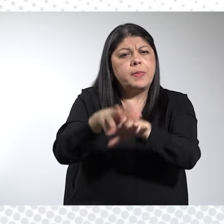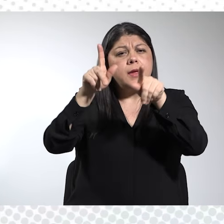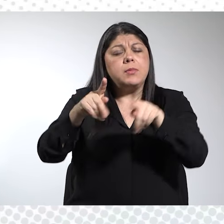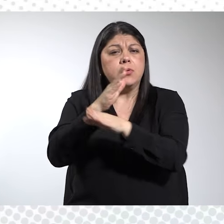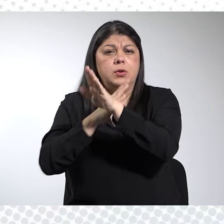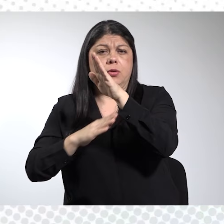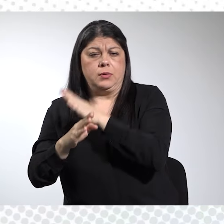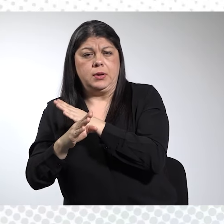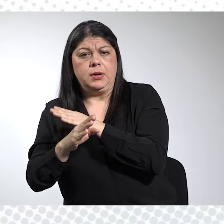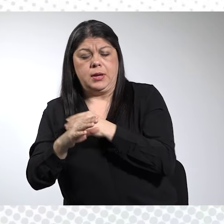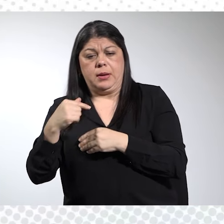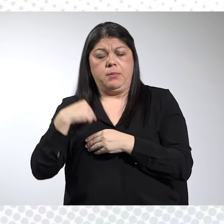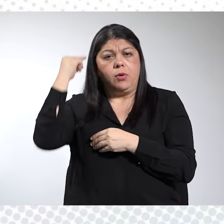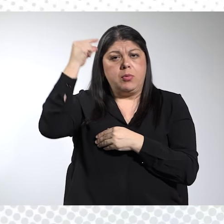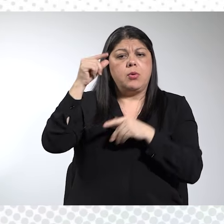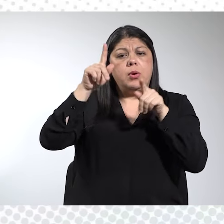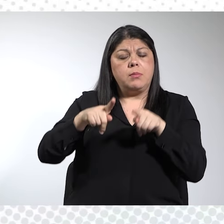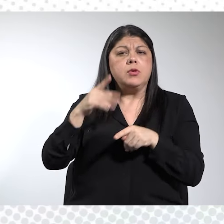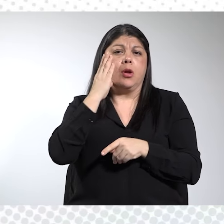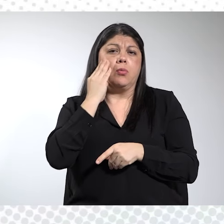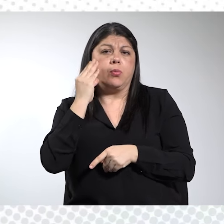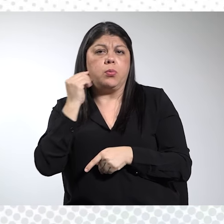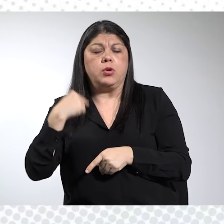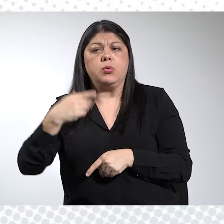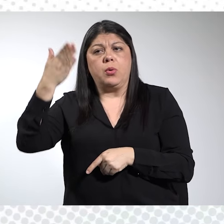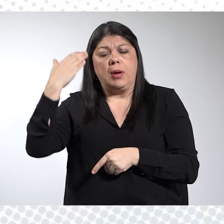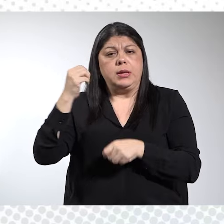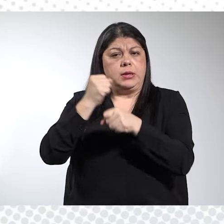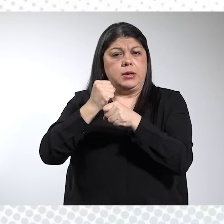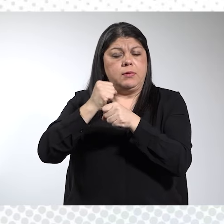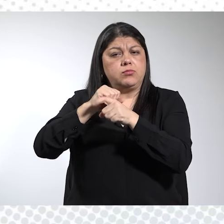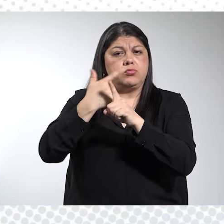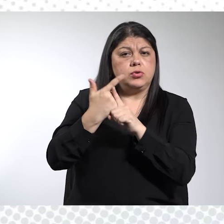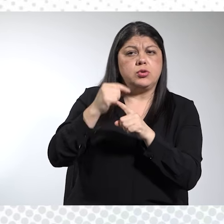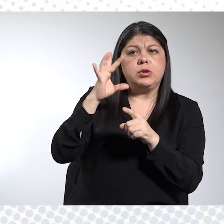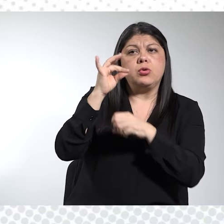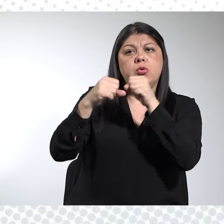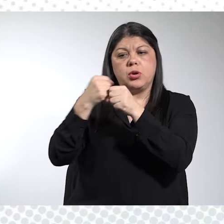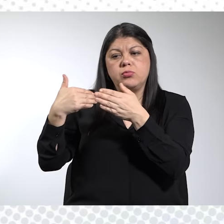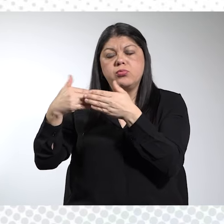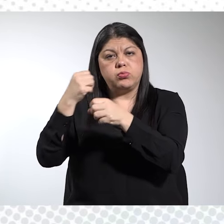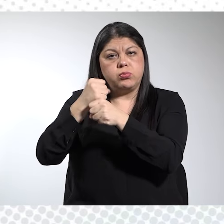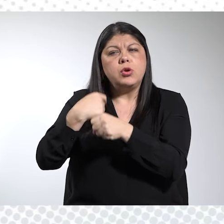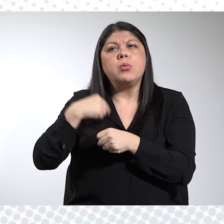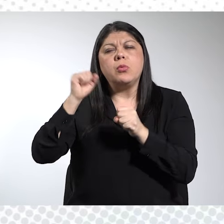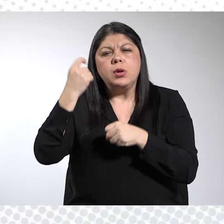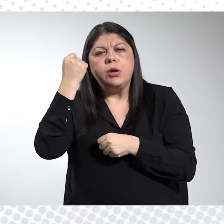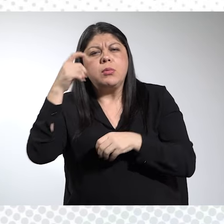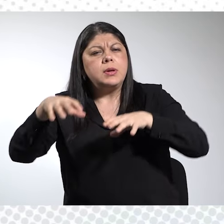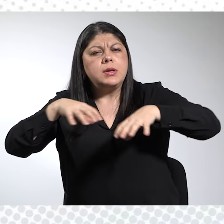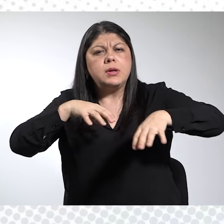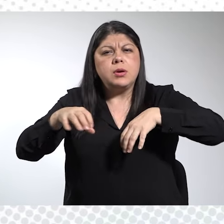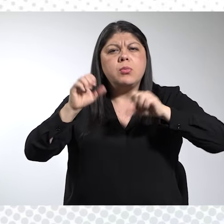Las personas con discapacidad de Marco Rodríguez tienen una persona con experiencia. Yo estuve en el sector social por más de 8 años y pude comprender cuál